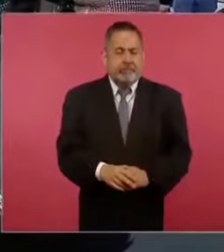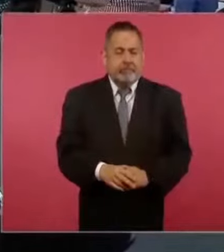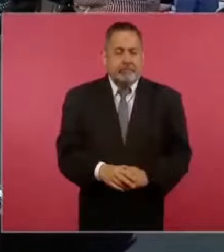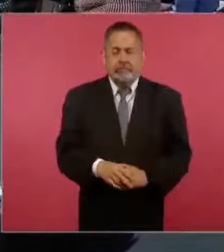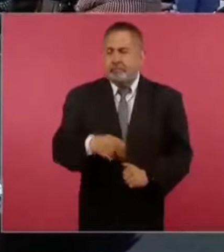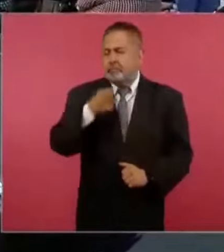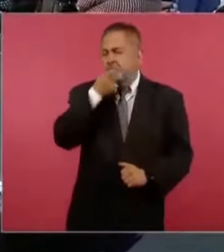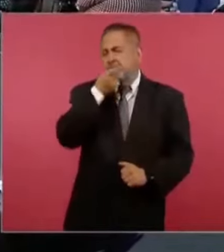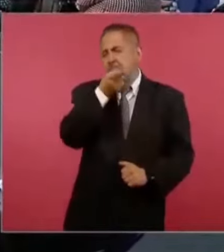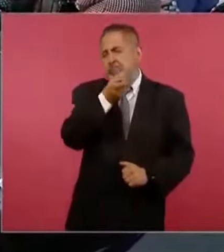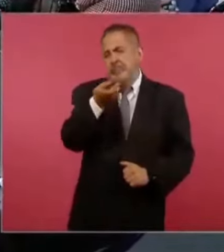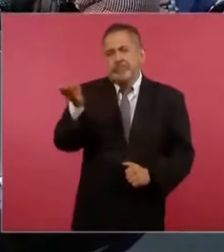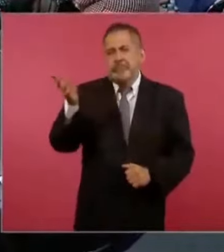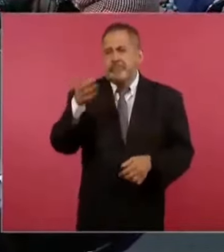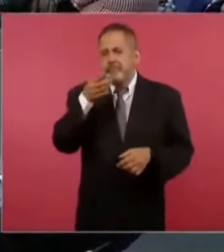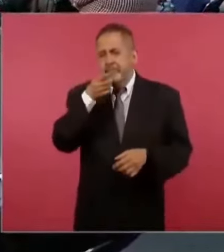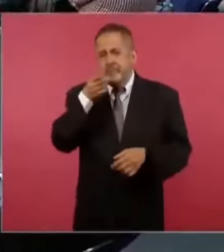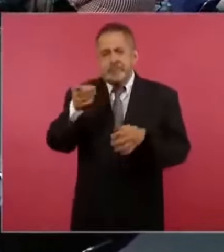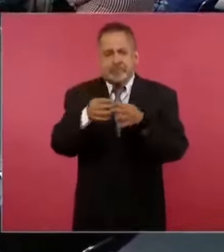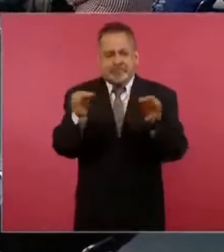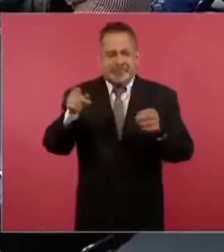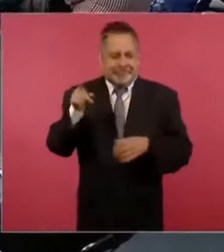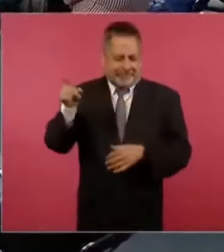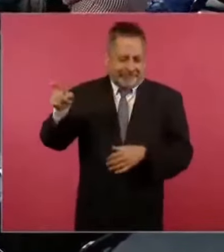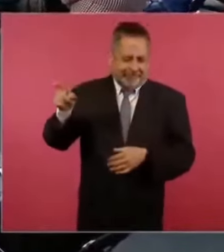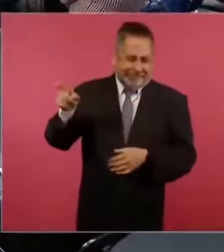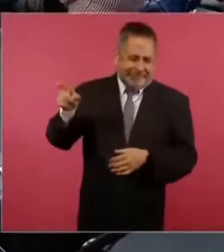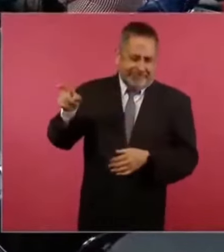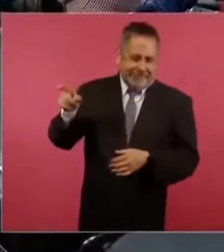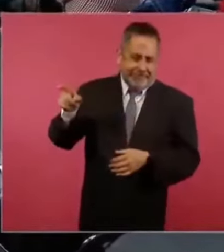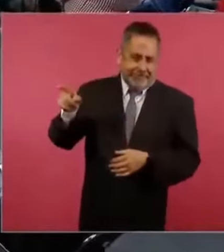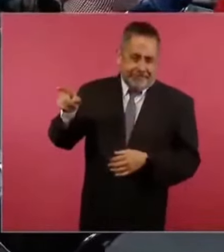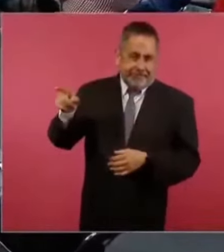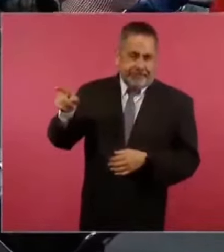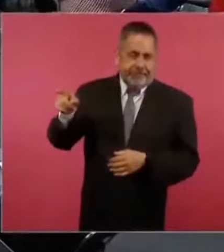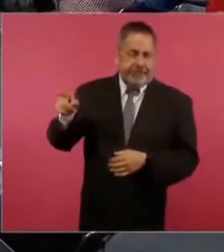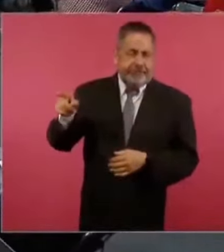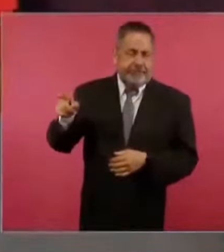un dicho allá